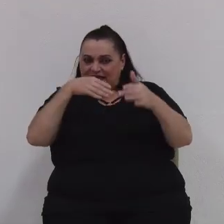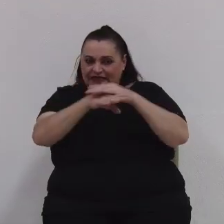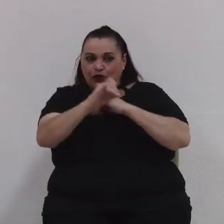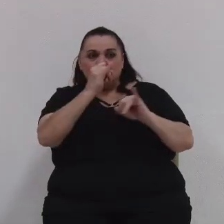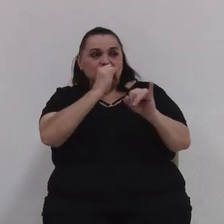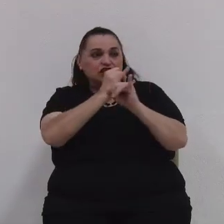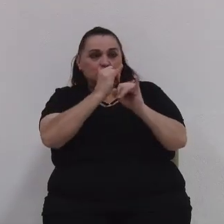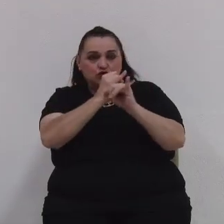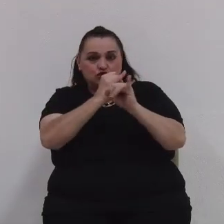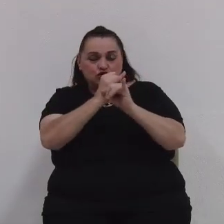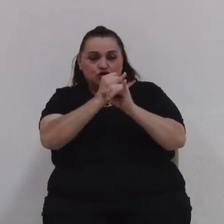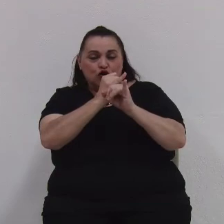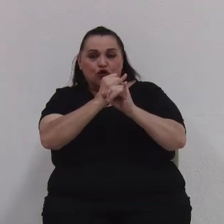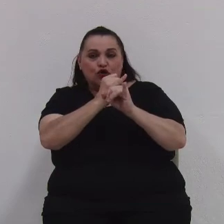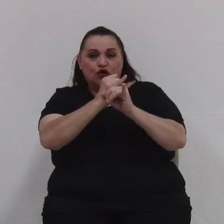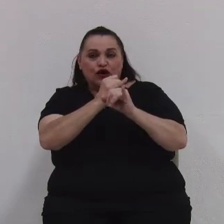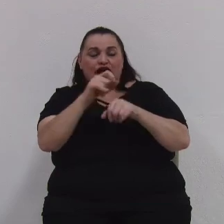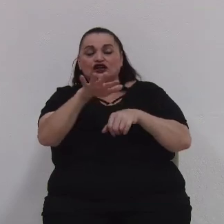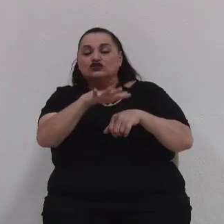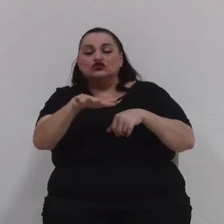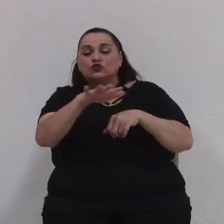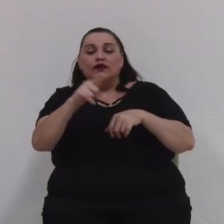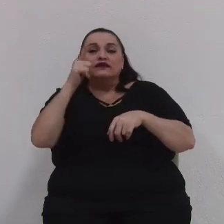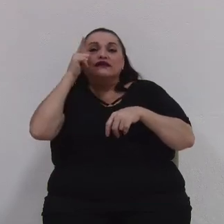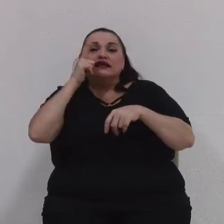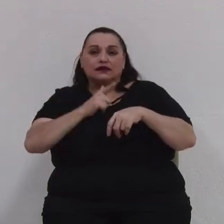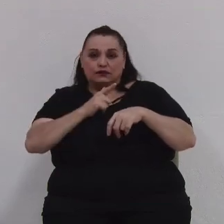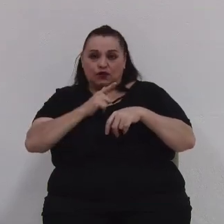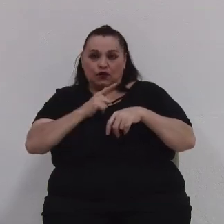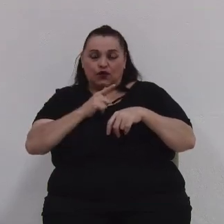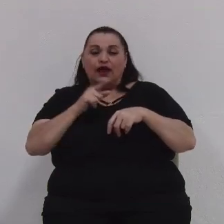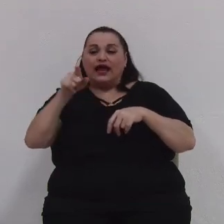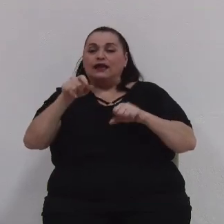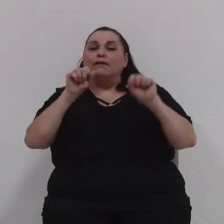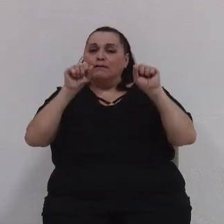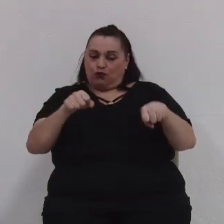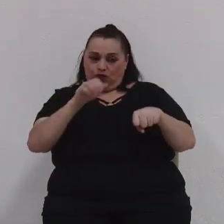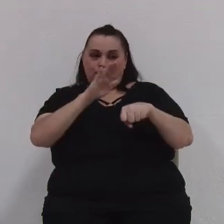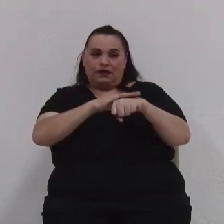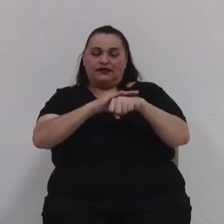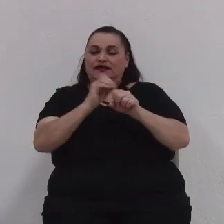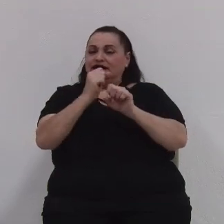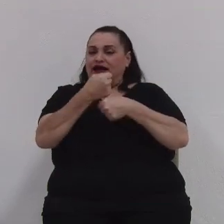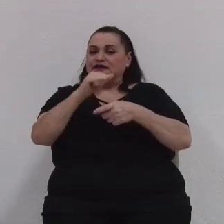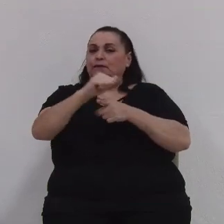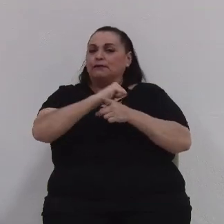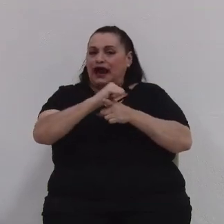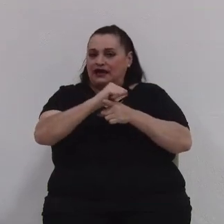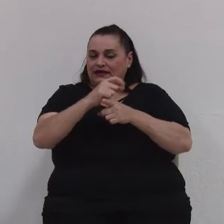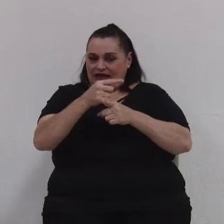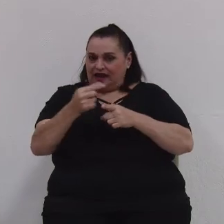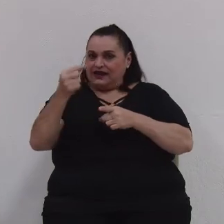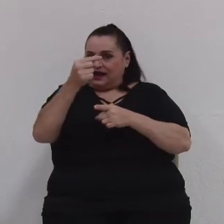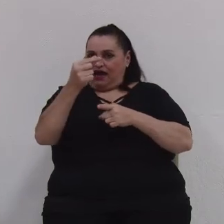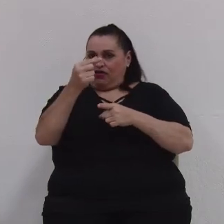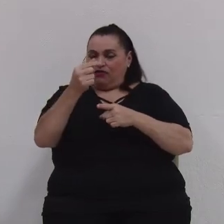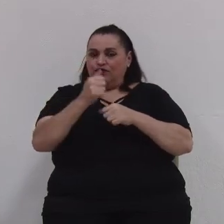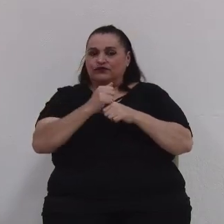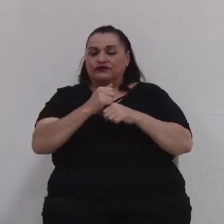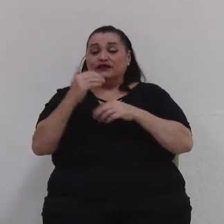institución o una instancia en la ciudad de Limón para que le permitieran hacer su práctica de grado.